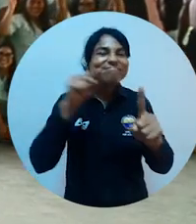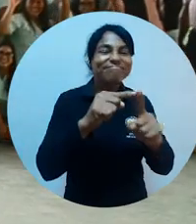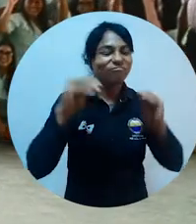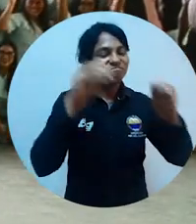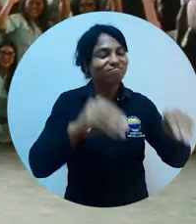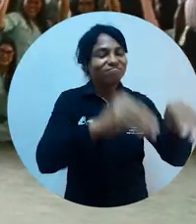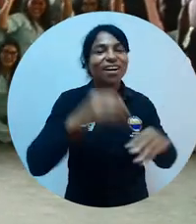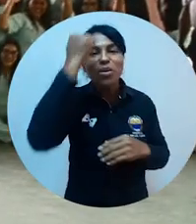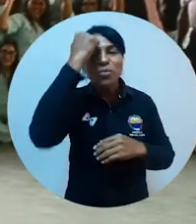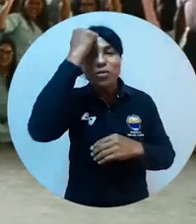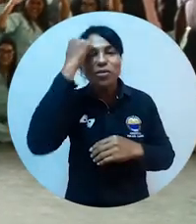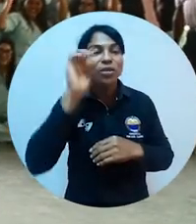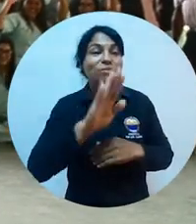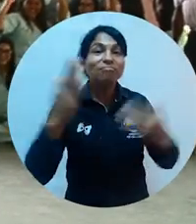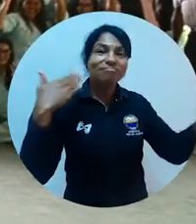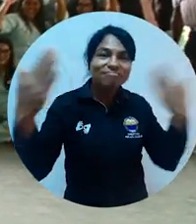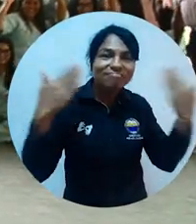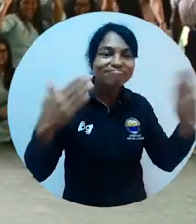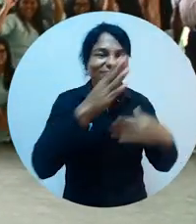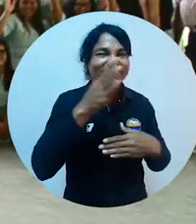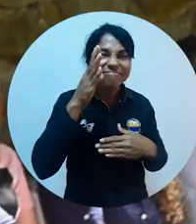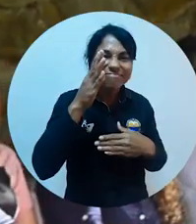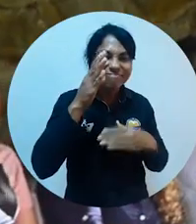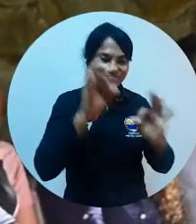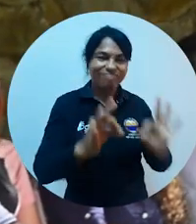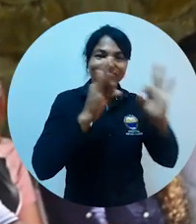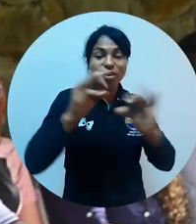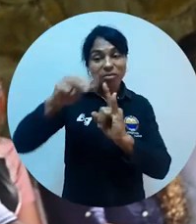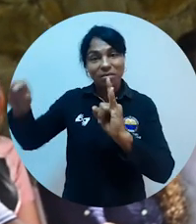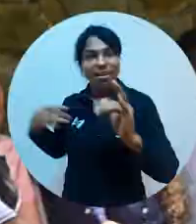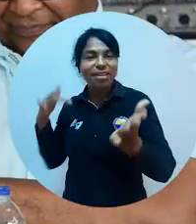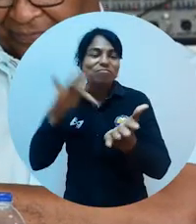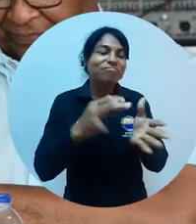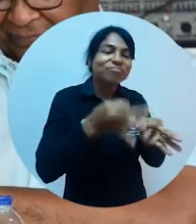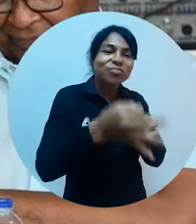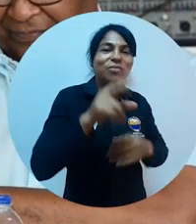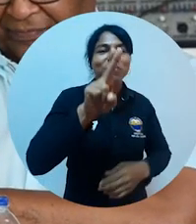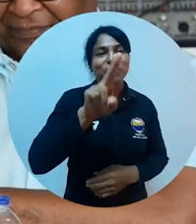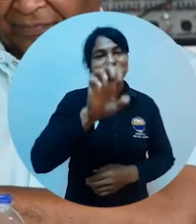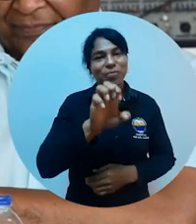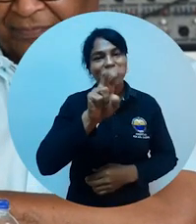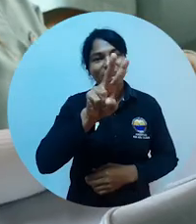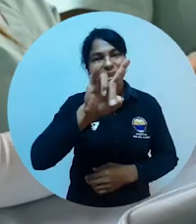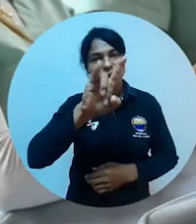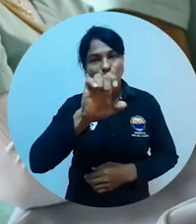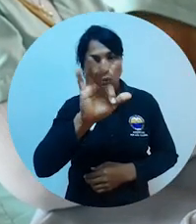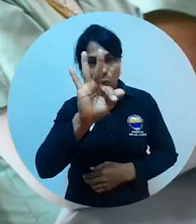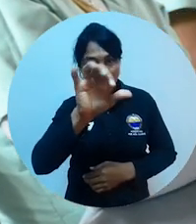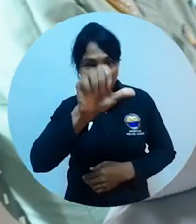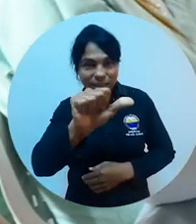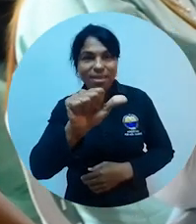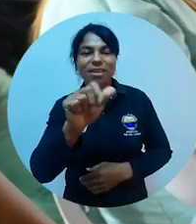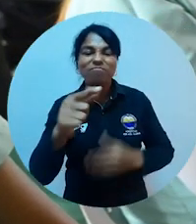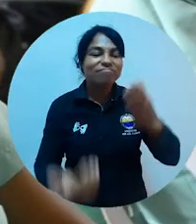Con el propósito de formar maestros rurales de alta calidad, la Universidad del Magdalena llegó hasta la vereda La Revuelta, sector